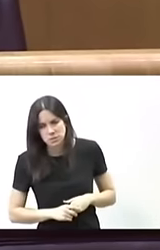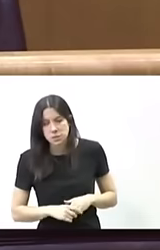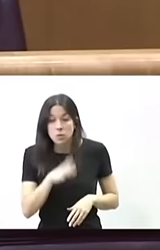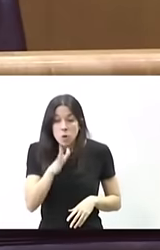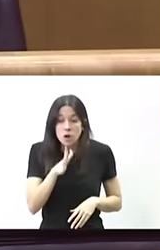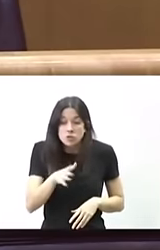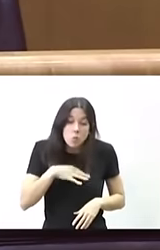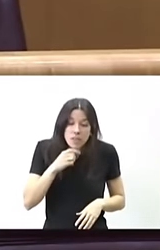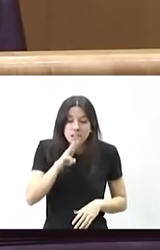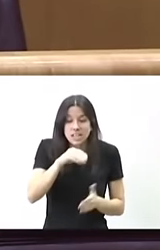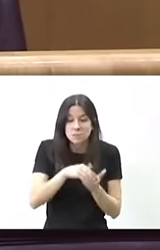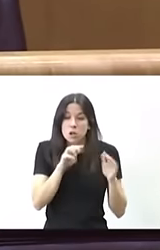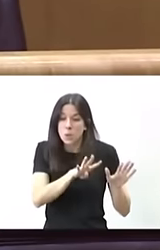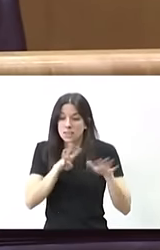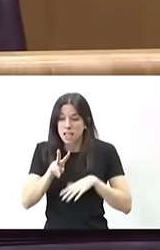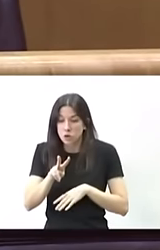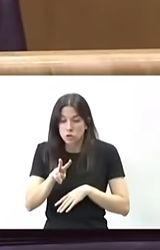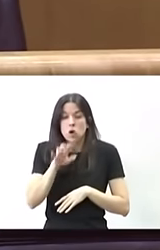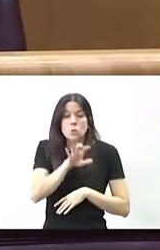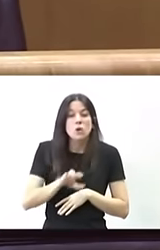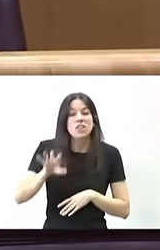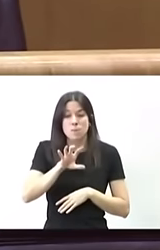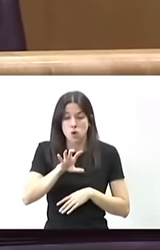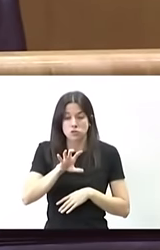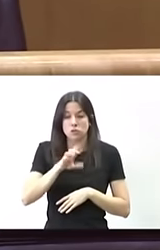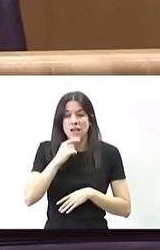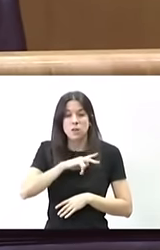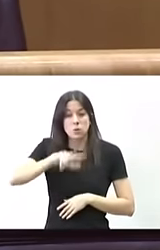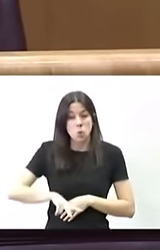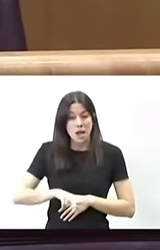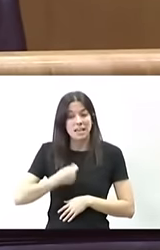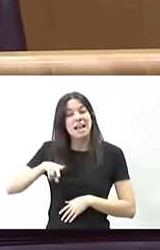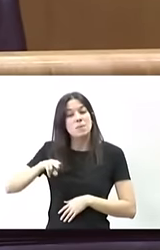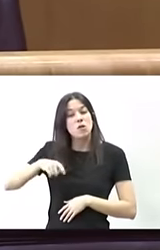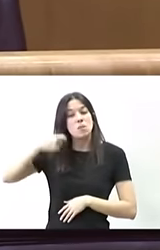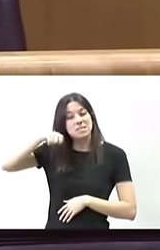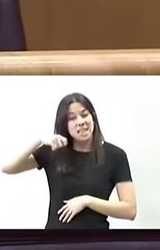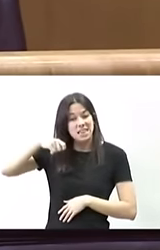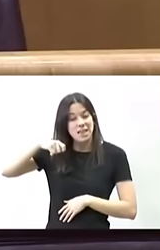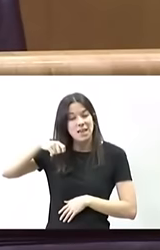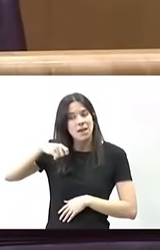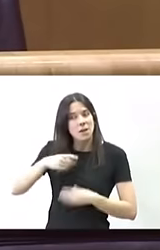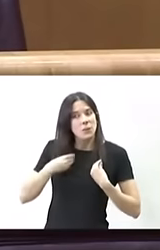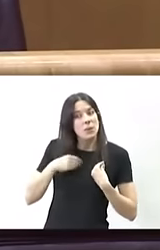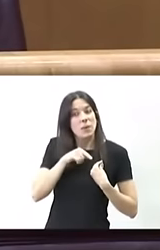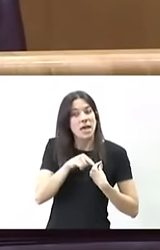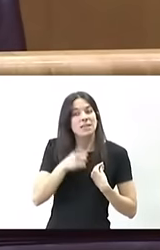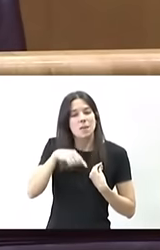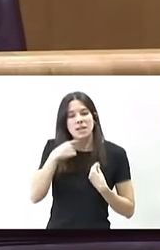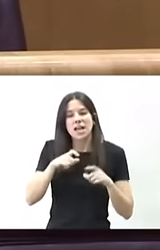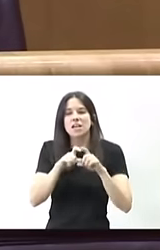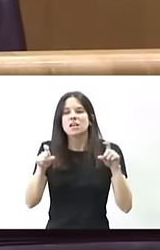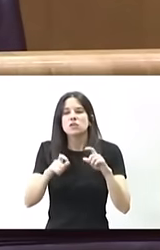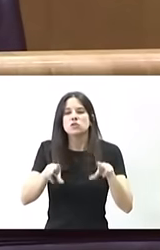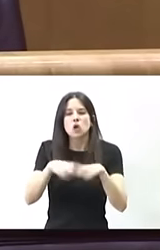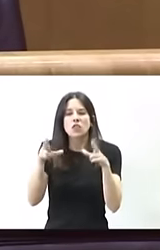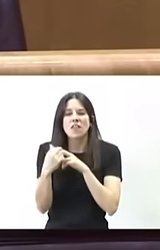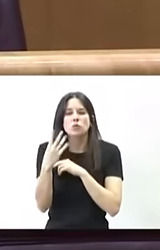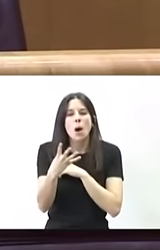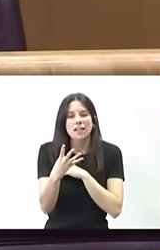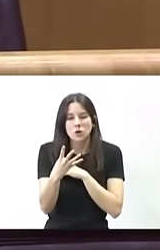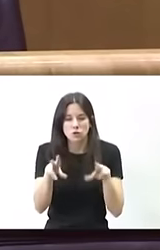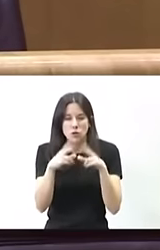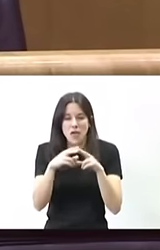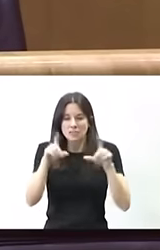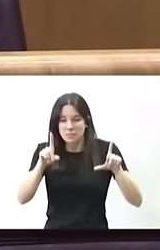de 3.092 municipios en Portugal, en el que reside el hermano del presidente, también han ido a instalarse 4 sociedades pantallas que están investigadas